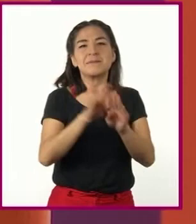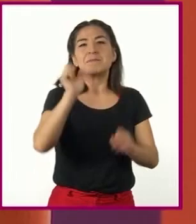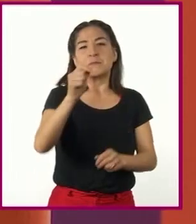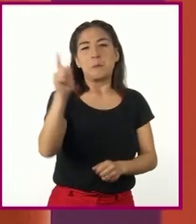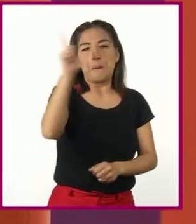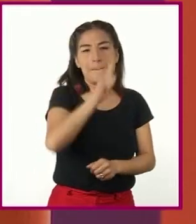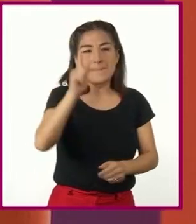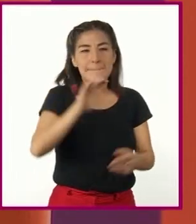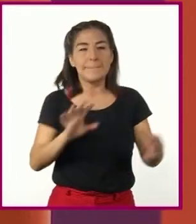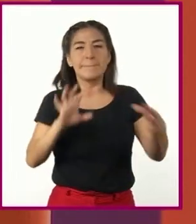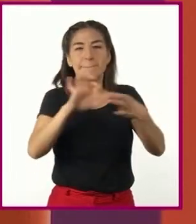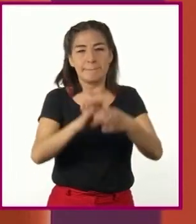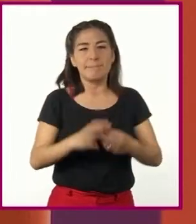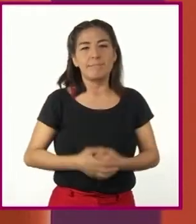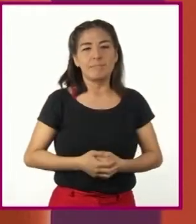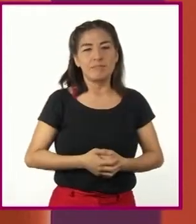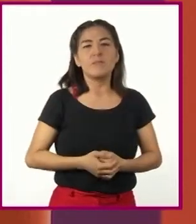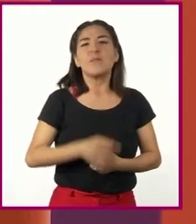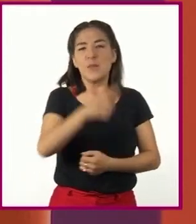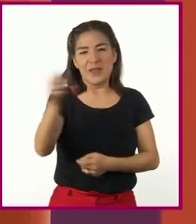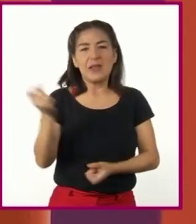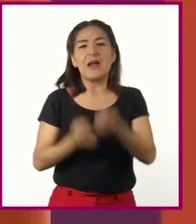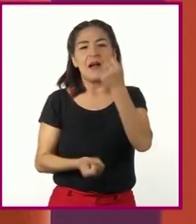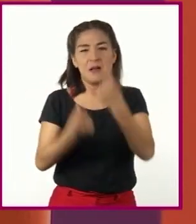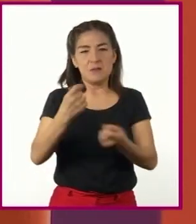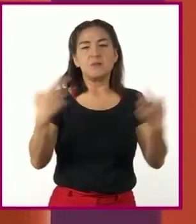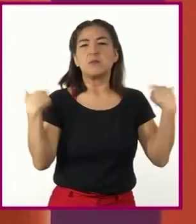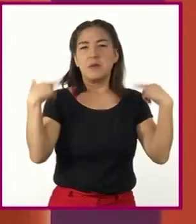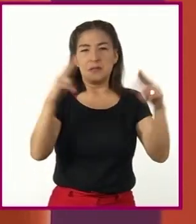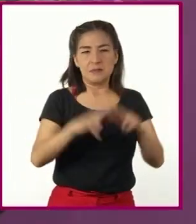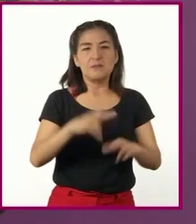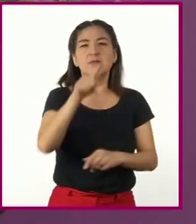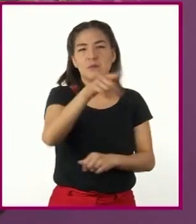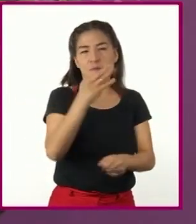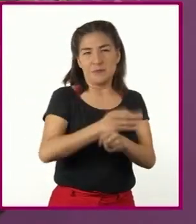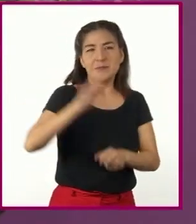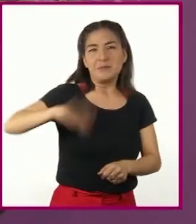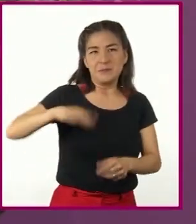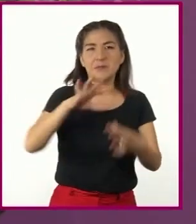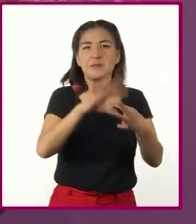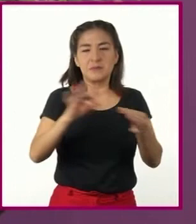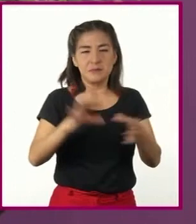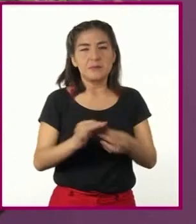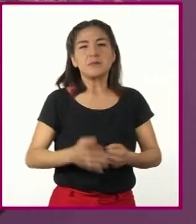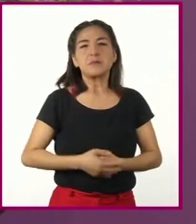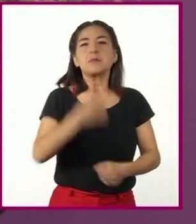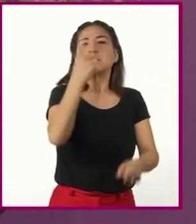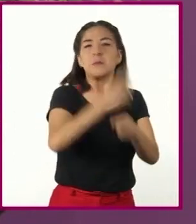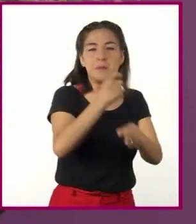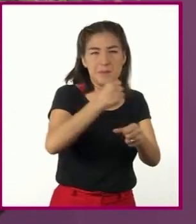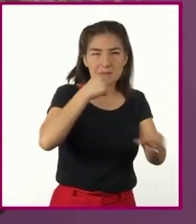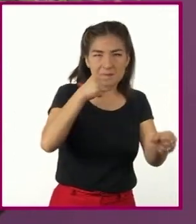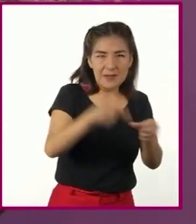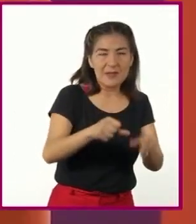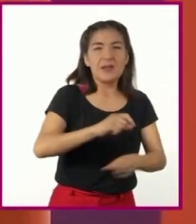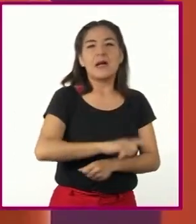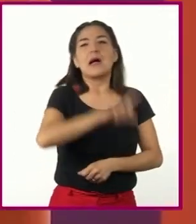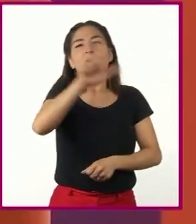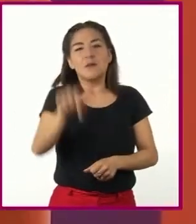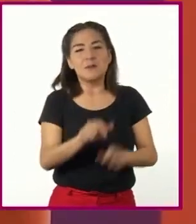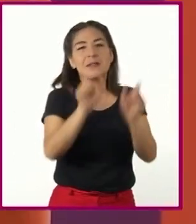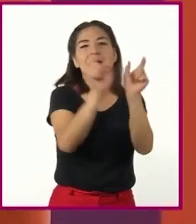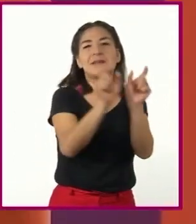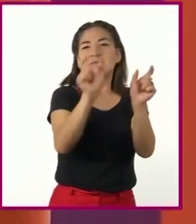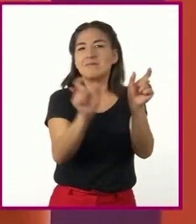lenguaje, la mayoría, muchos profesores enseñan como acabas de mencionar, ¿no? Primero las letras, luego las